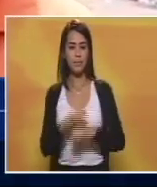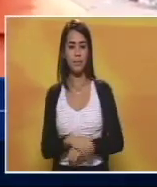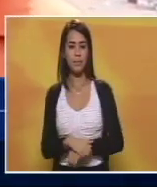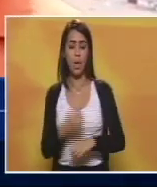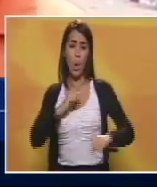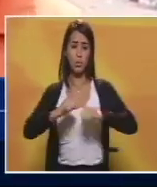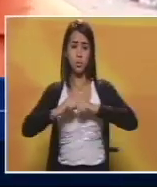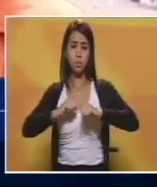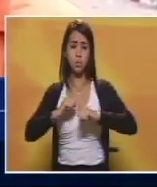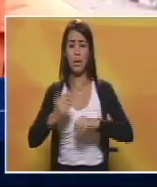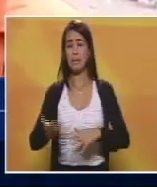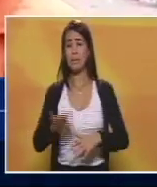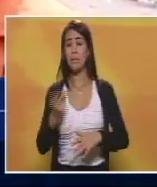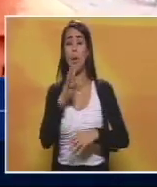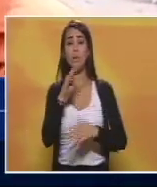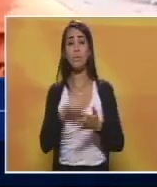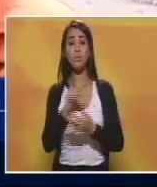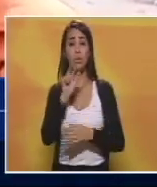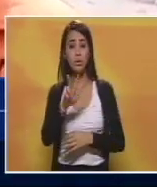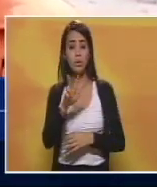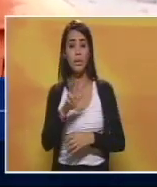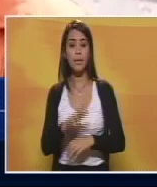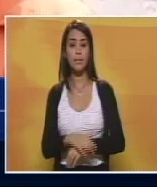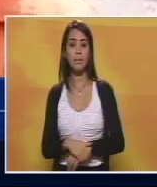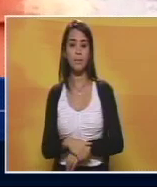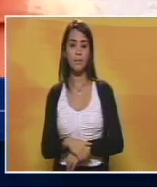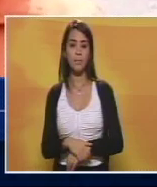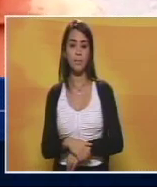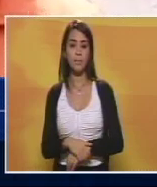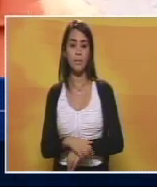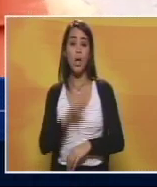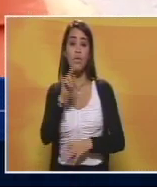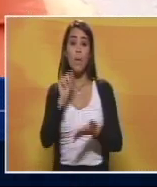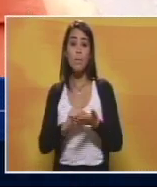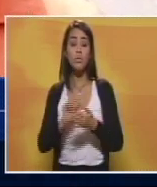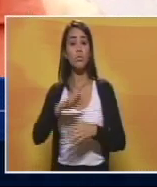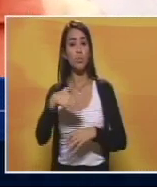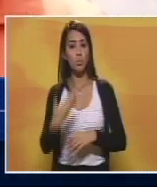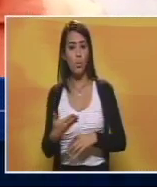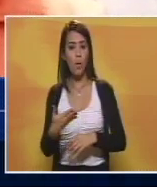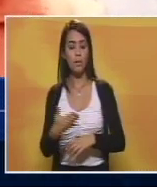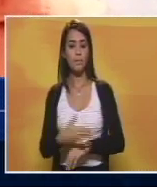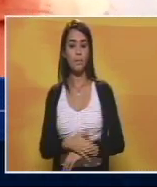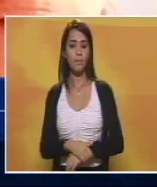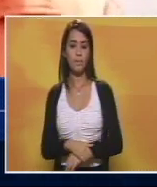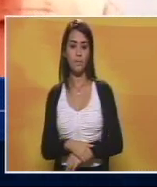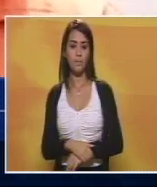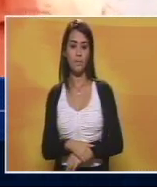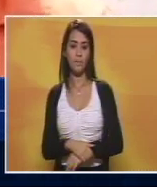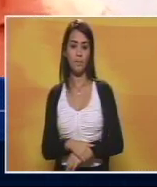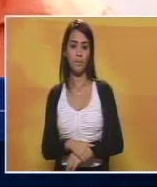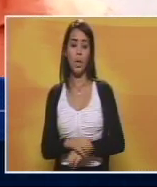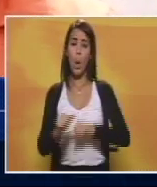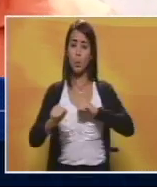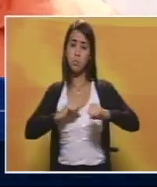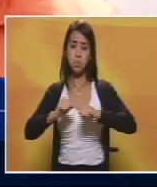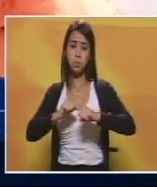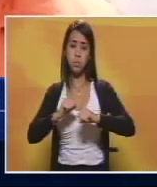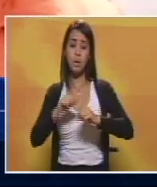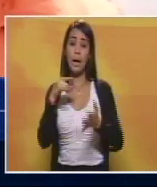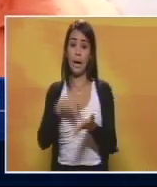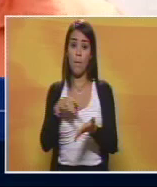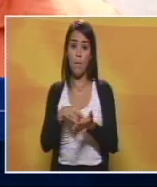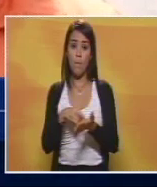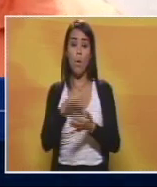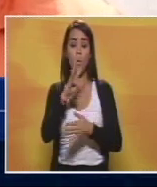un evento sísmico bien importante de cuatro puntos en la escala abierta de richter dos minutos después fue ocurrió ocurrió otro evento sísmico al estado